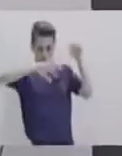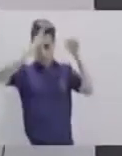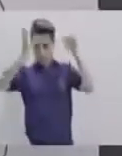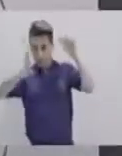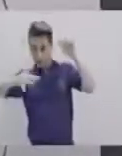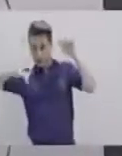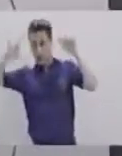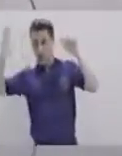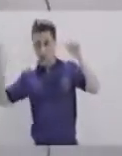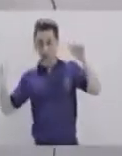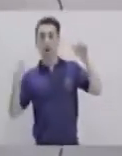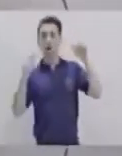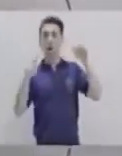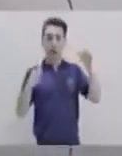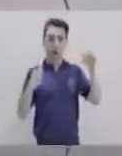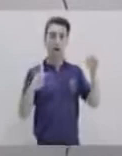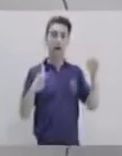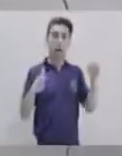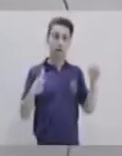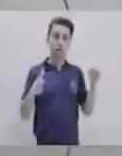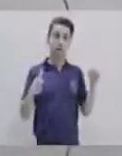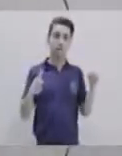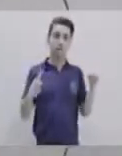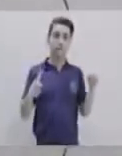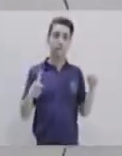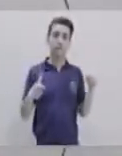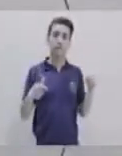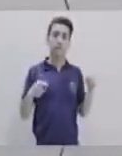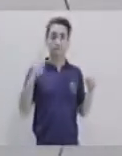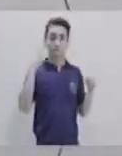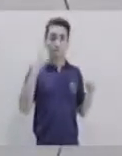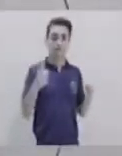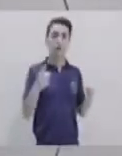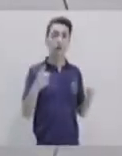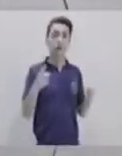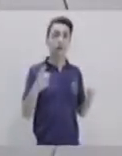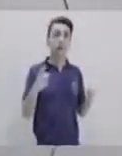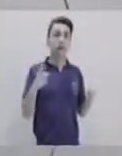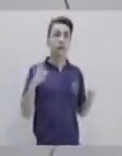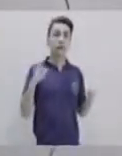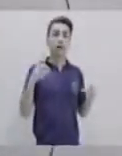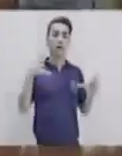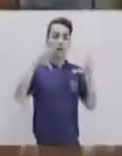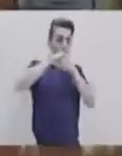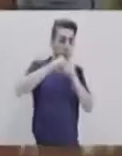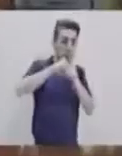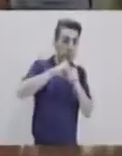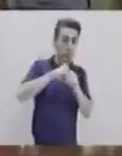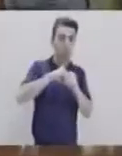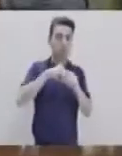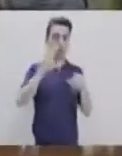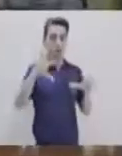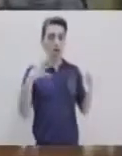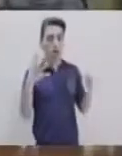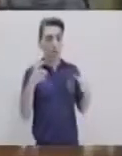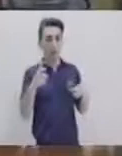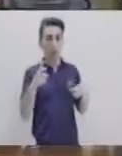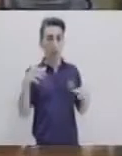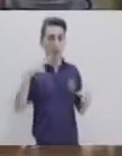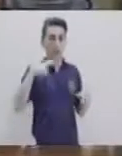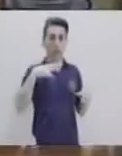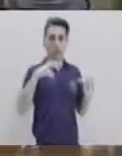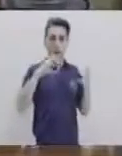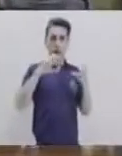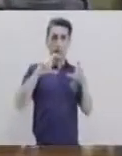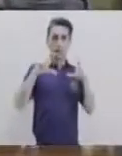esta onda llega a los órganos internos de nuestro oído interno. Y ahí tenemos